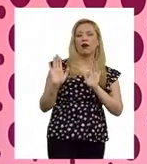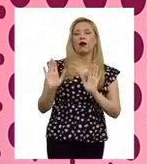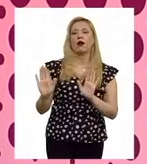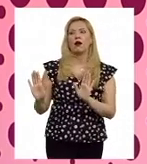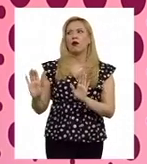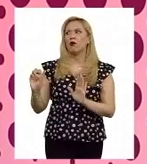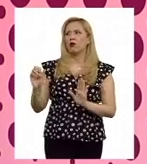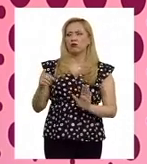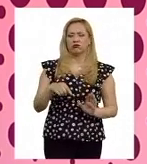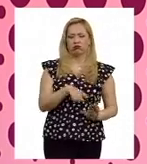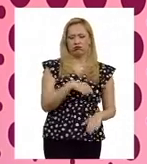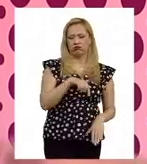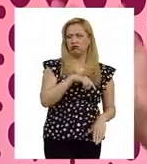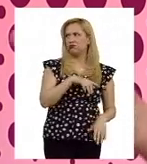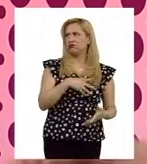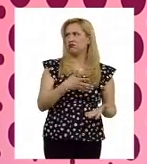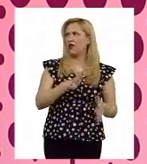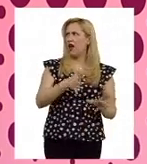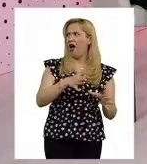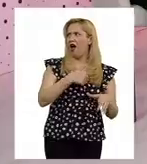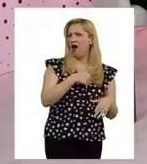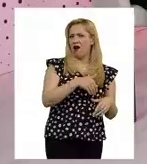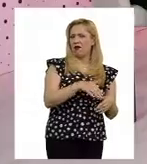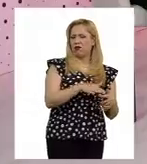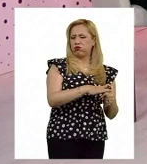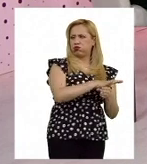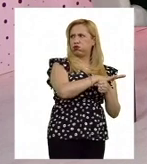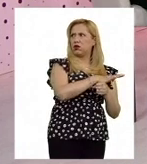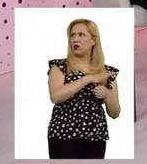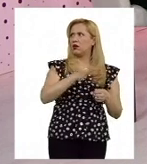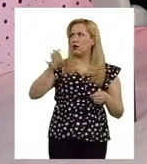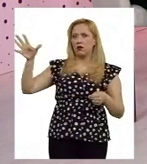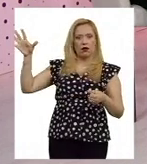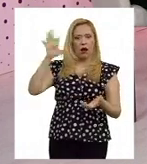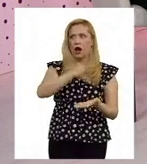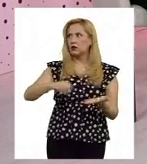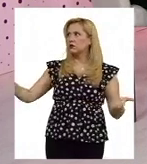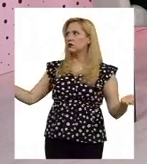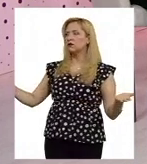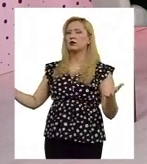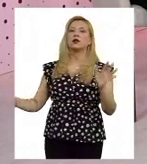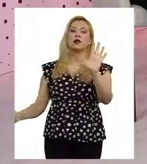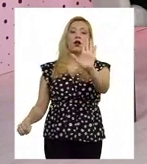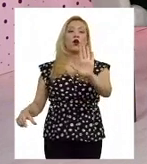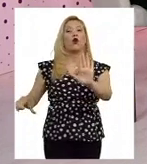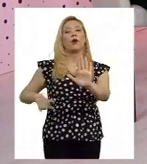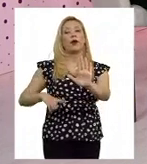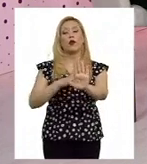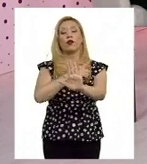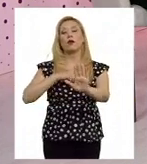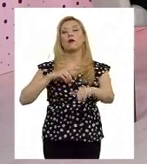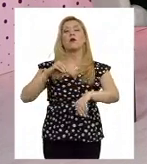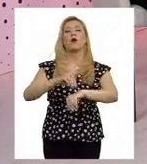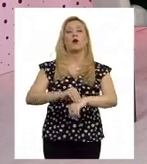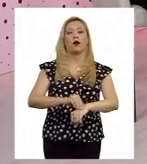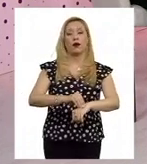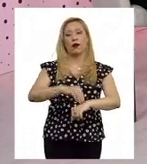que ya no están saturados, para decirlo. Allí se necesita una política pública para que todo